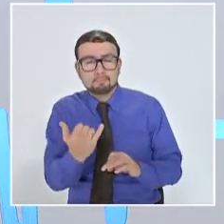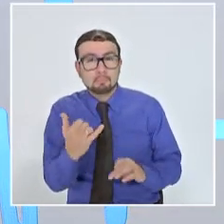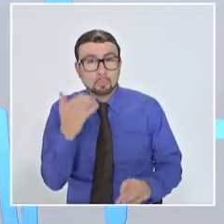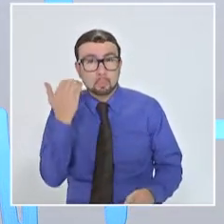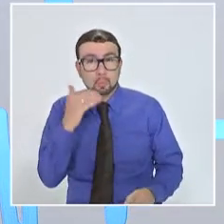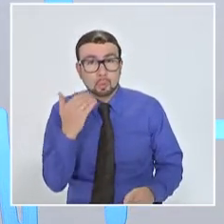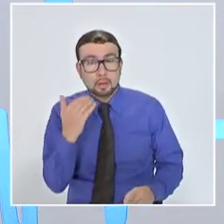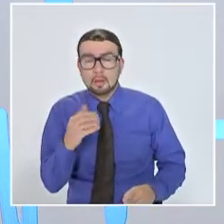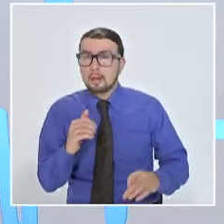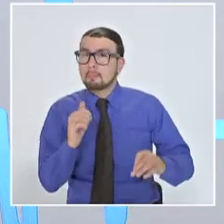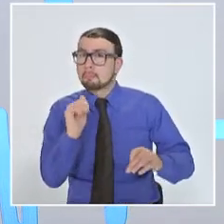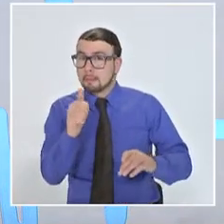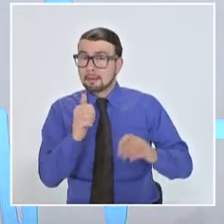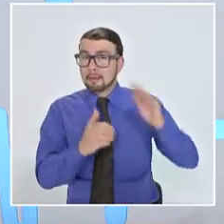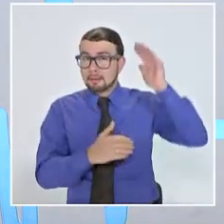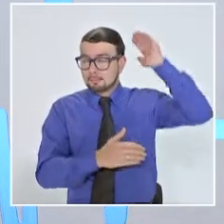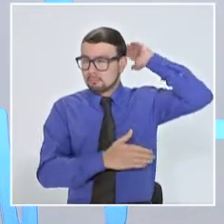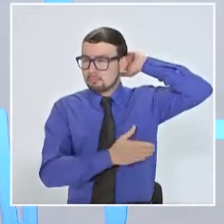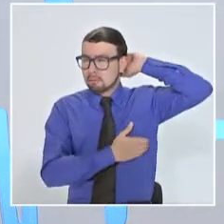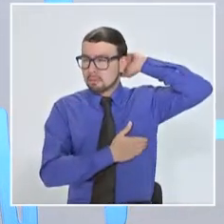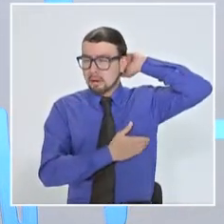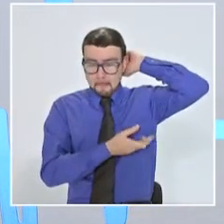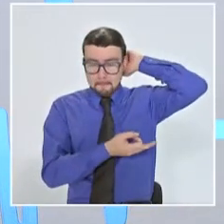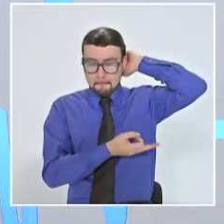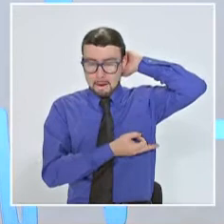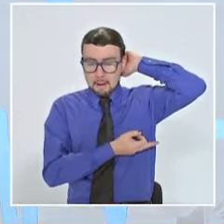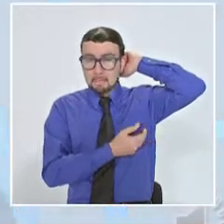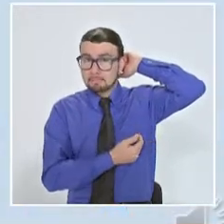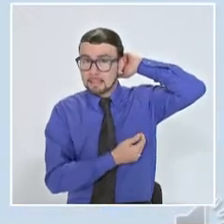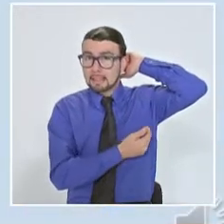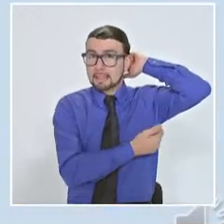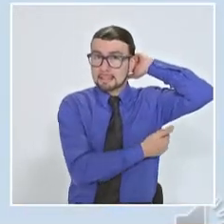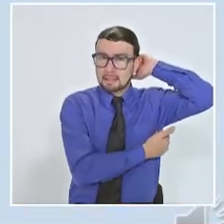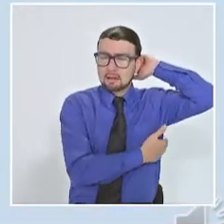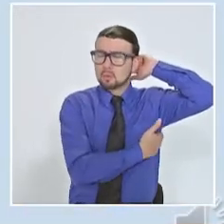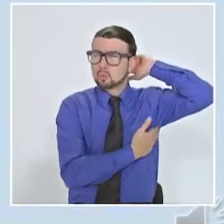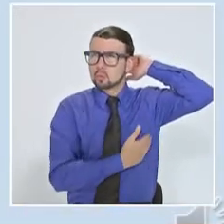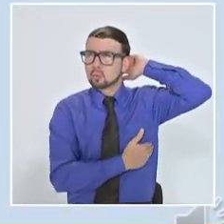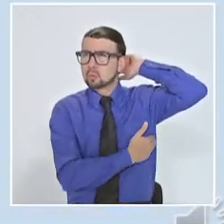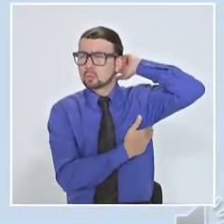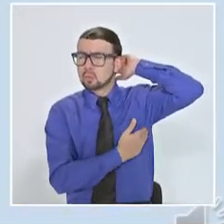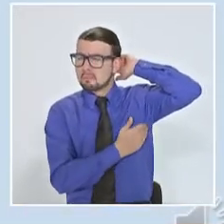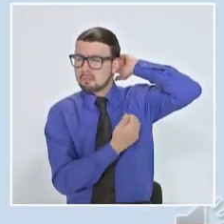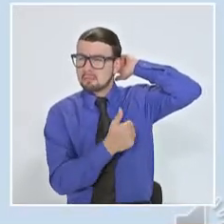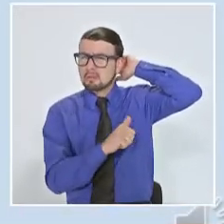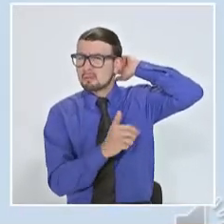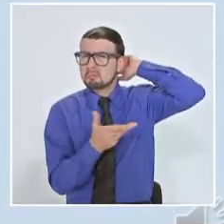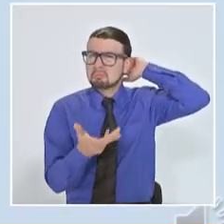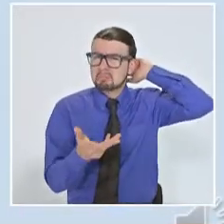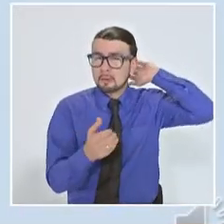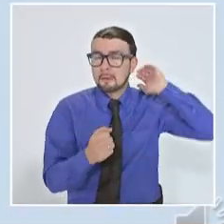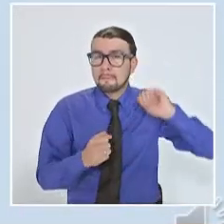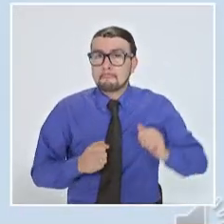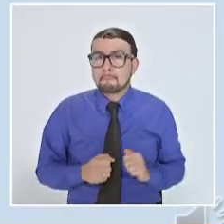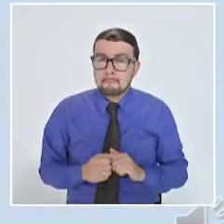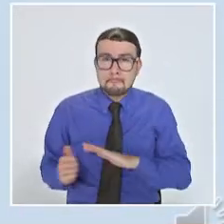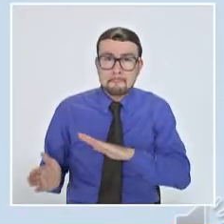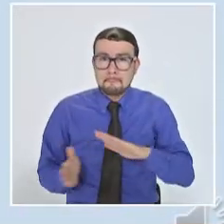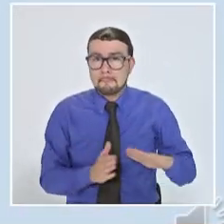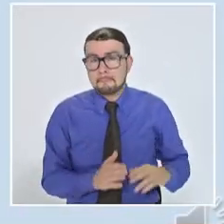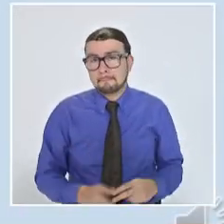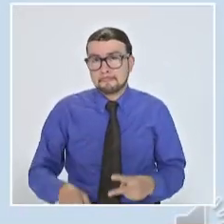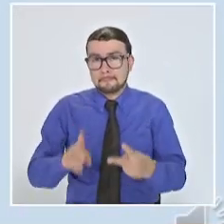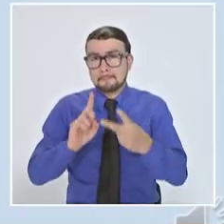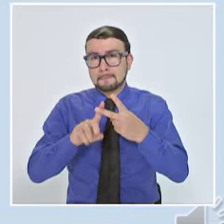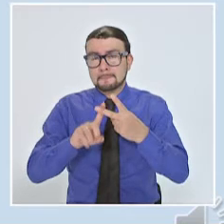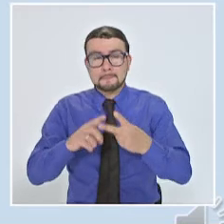valore muy bien la zona que está entre el pezón y la axila. La otra cosa importante es que el segundo sitio donde se presenta el